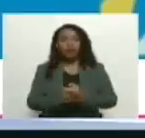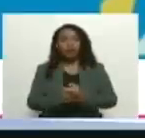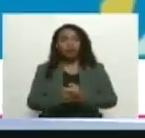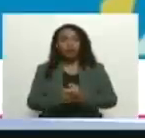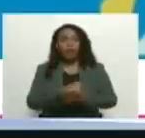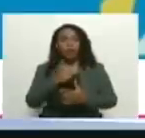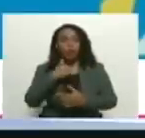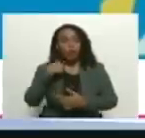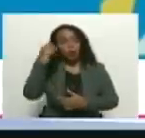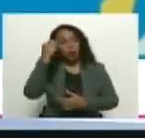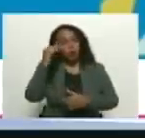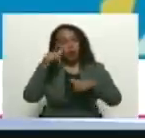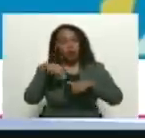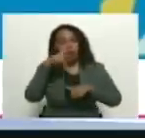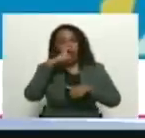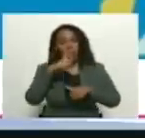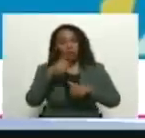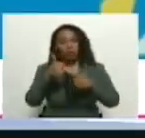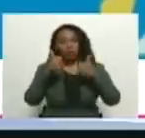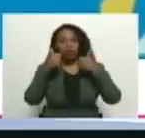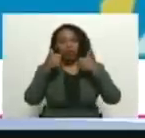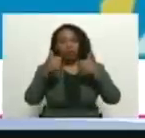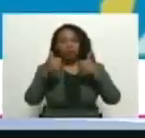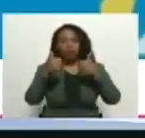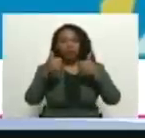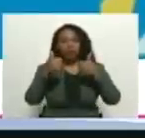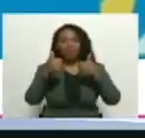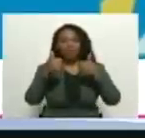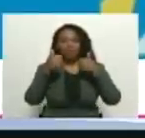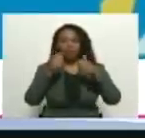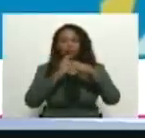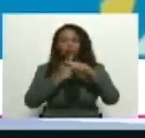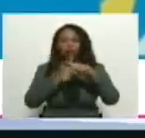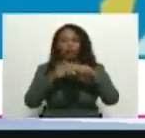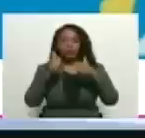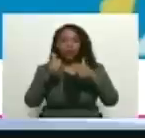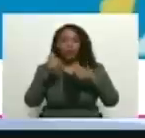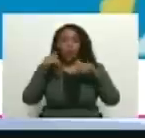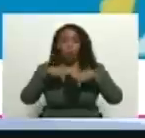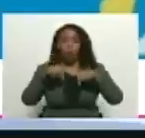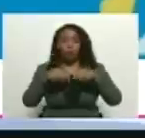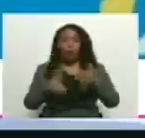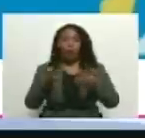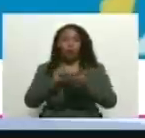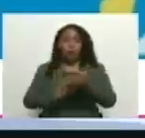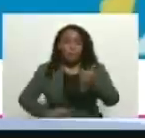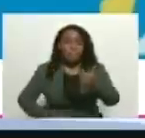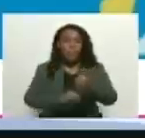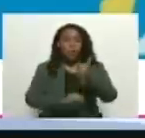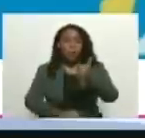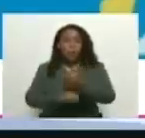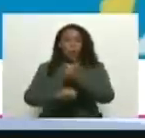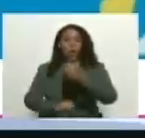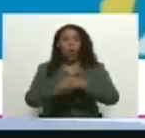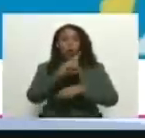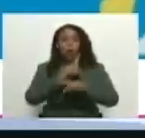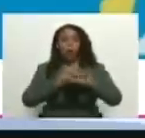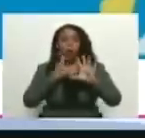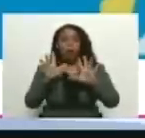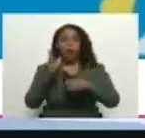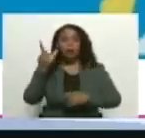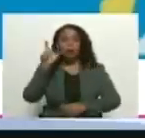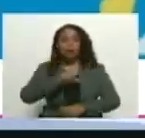Creo que este año ha sido maravilloso, maravilloso. Y ahorita le estamos dando el reimpulso que el 1x10